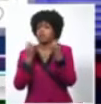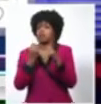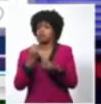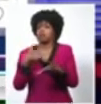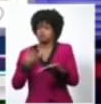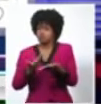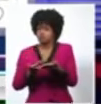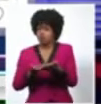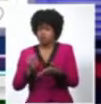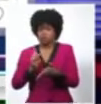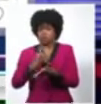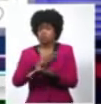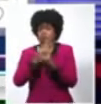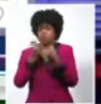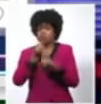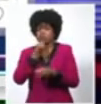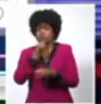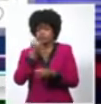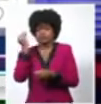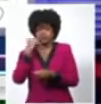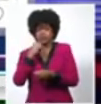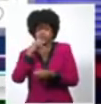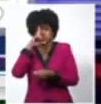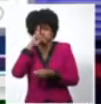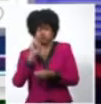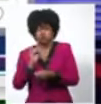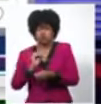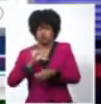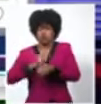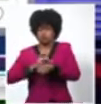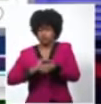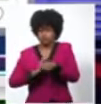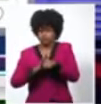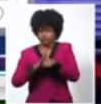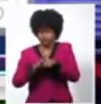permiten diagnosticar si está la presencia del coronavirus SARS-CoV-2 o no, al tiempo